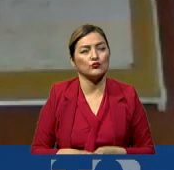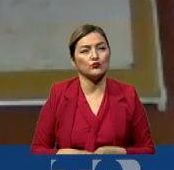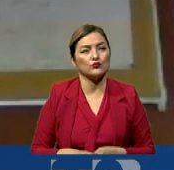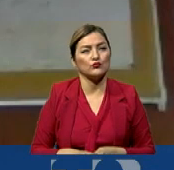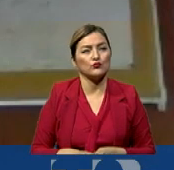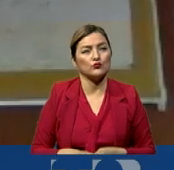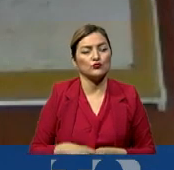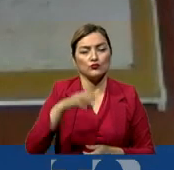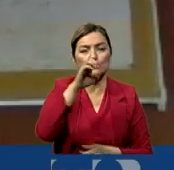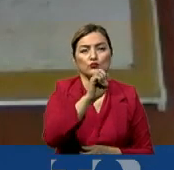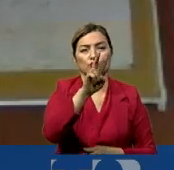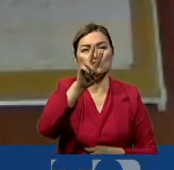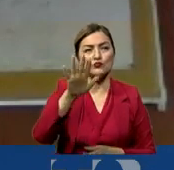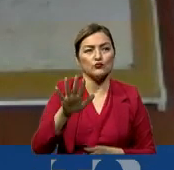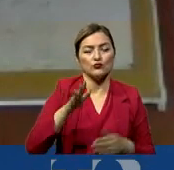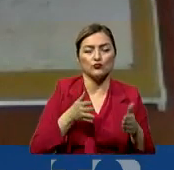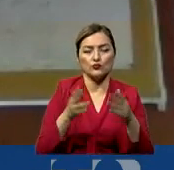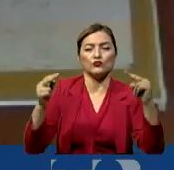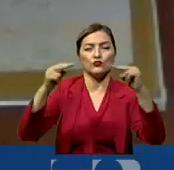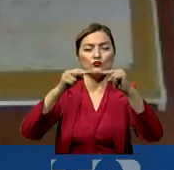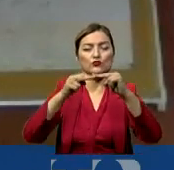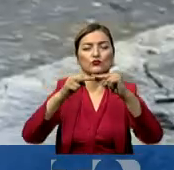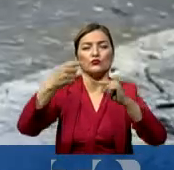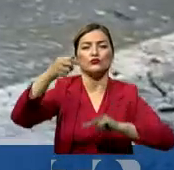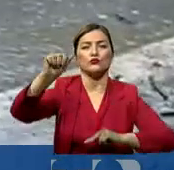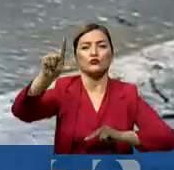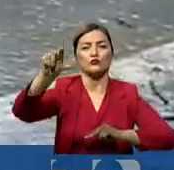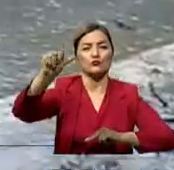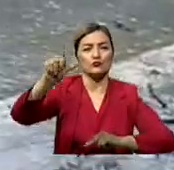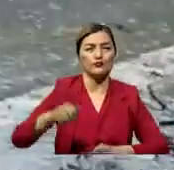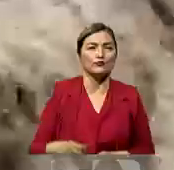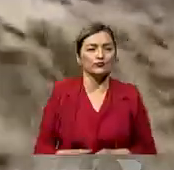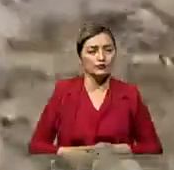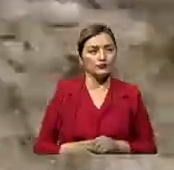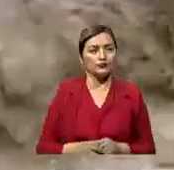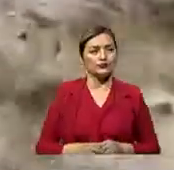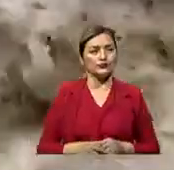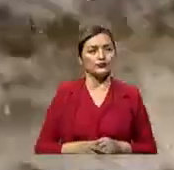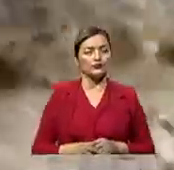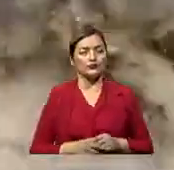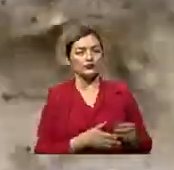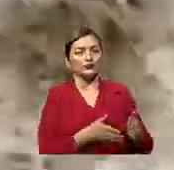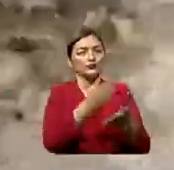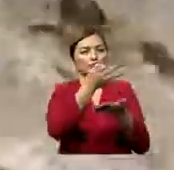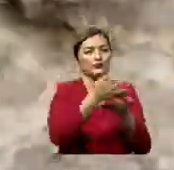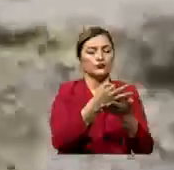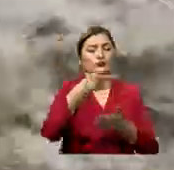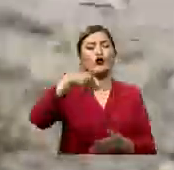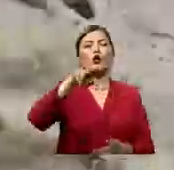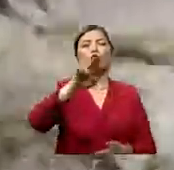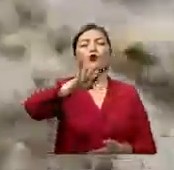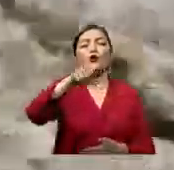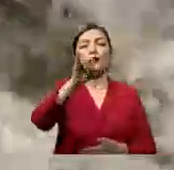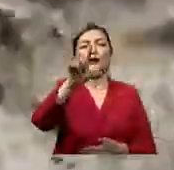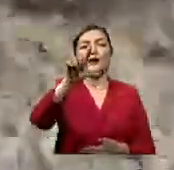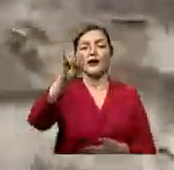en la E25 por el puente Gala. A estas se suman las vías de Cotopaxi en Pujilí y La Maná,